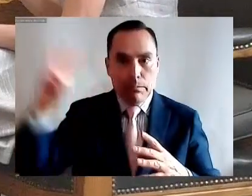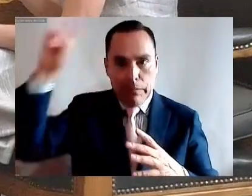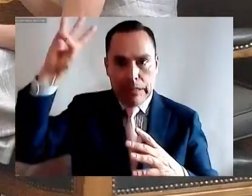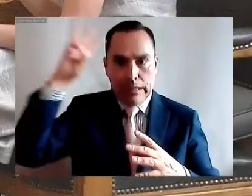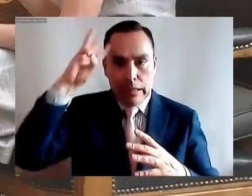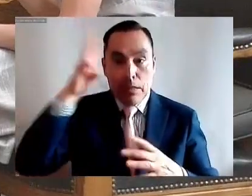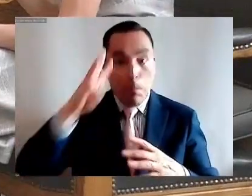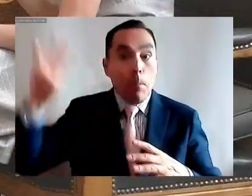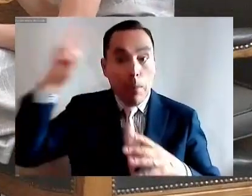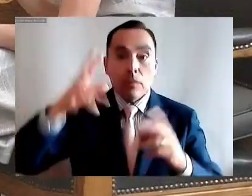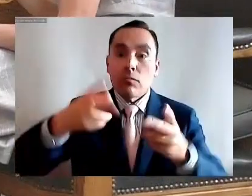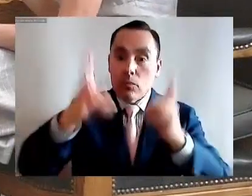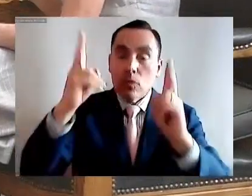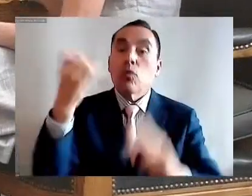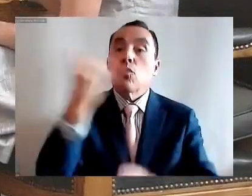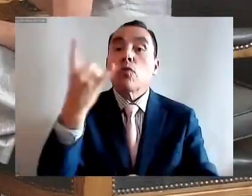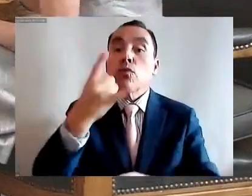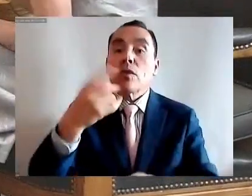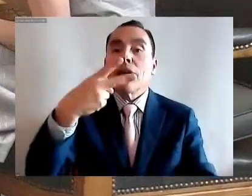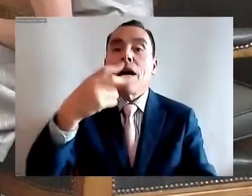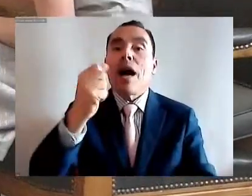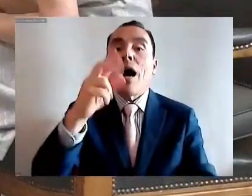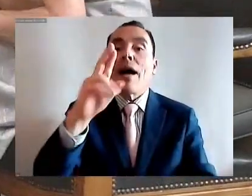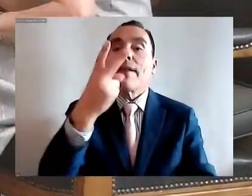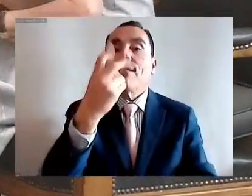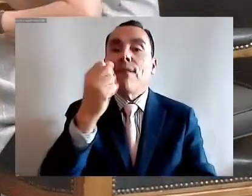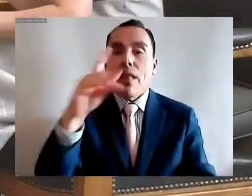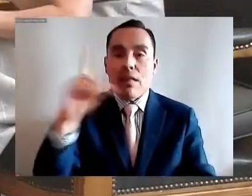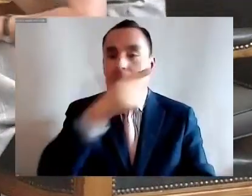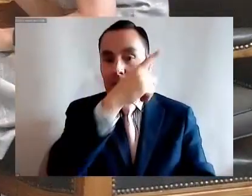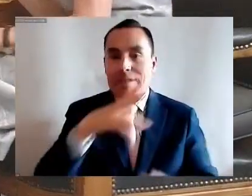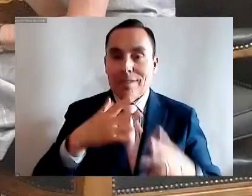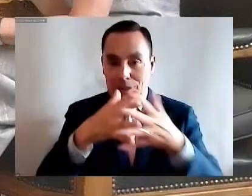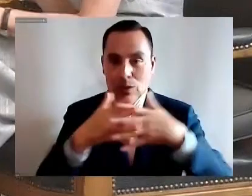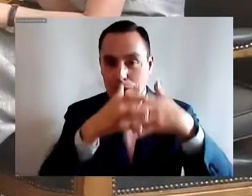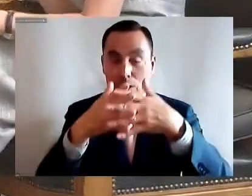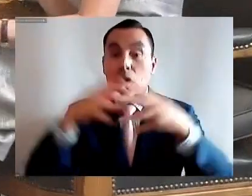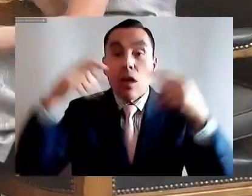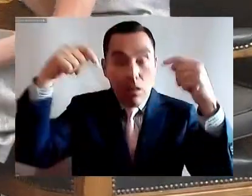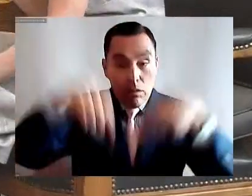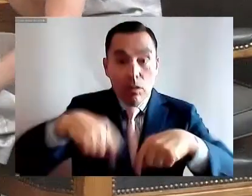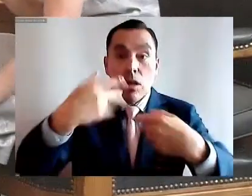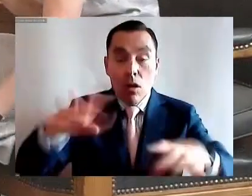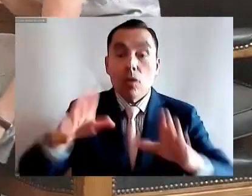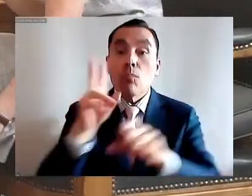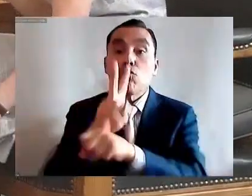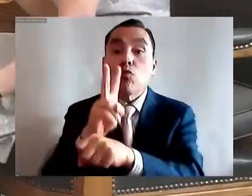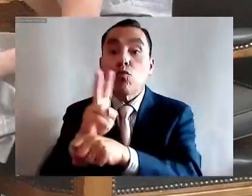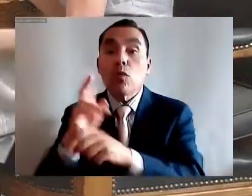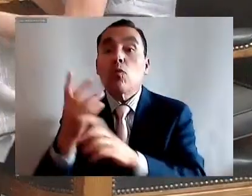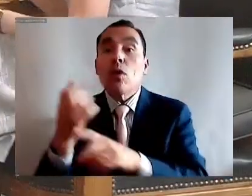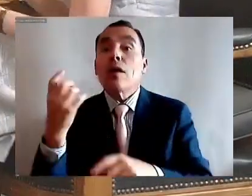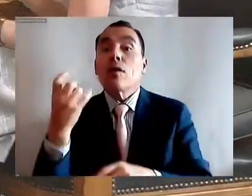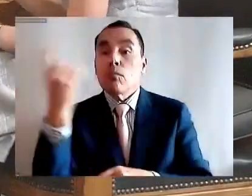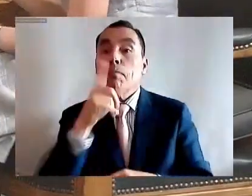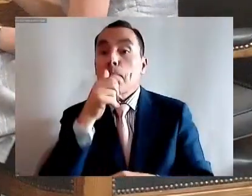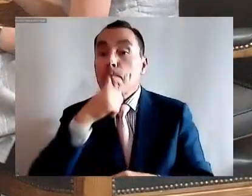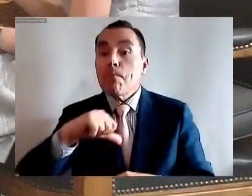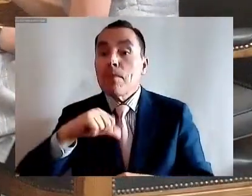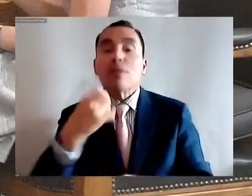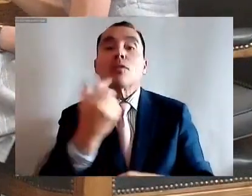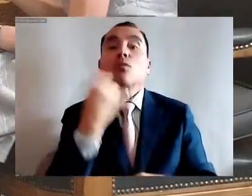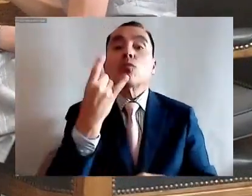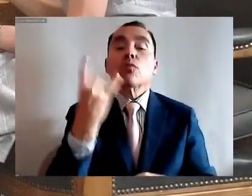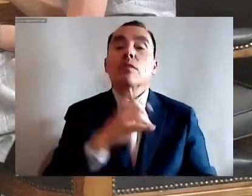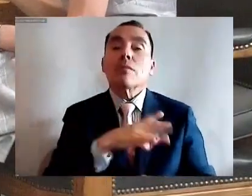por la Universidad de Harvard. Actualmente es profesora asociada del Departamento de Derecho Privado de la Universidad de Chile y vicepresidenta